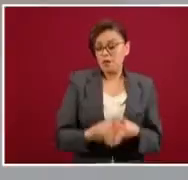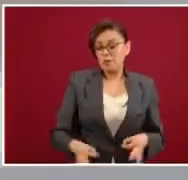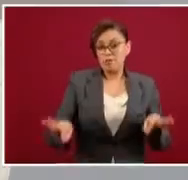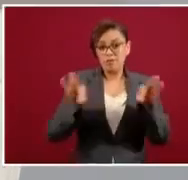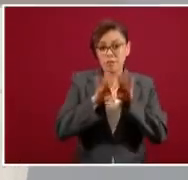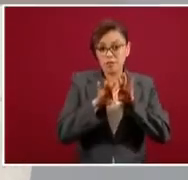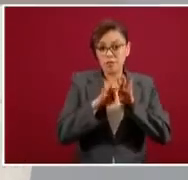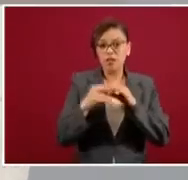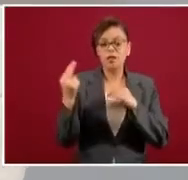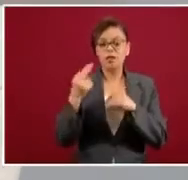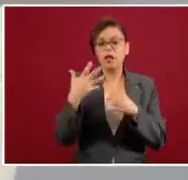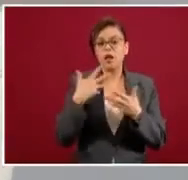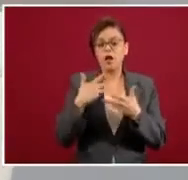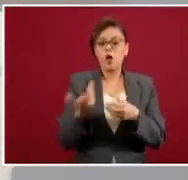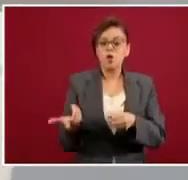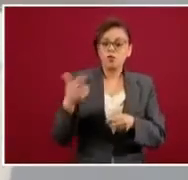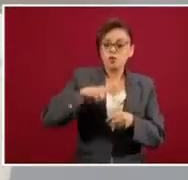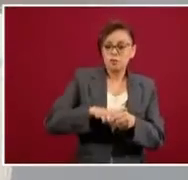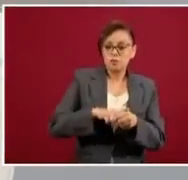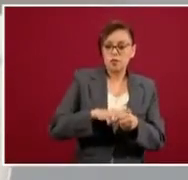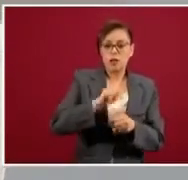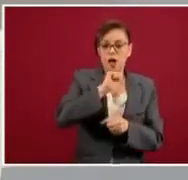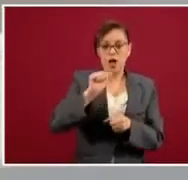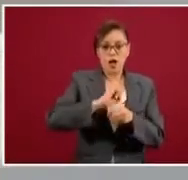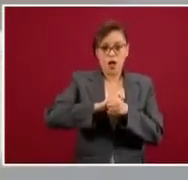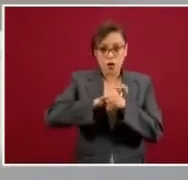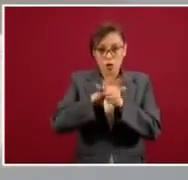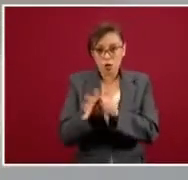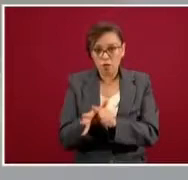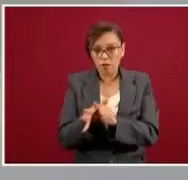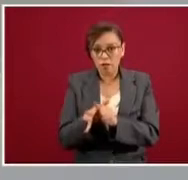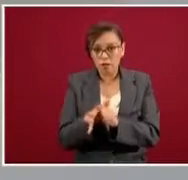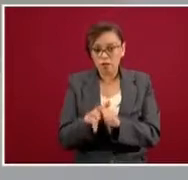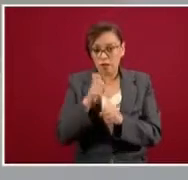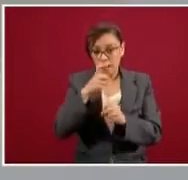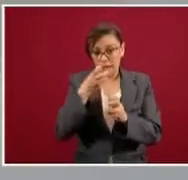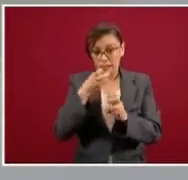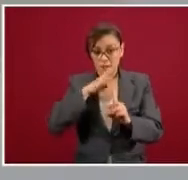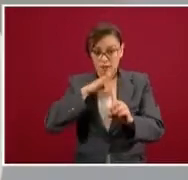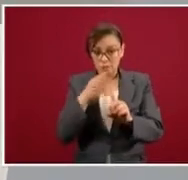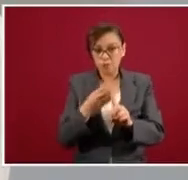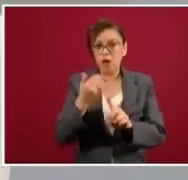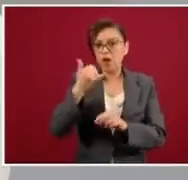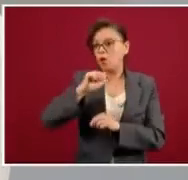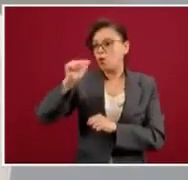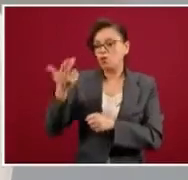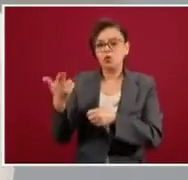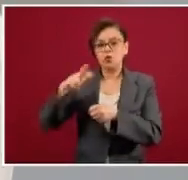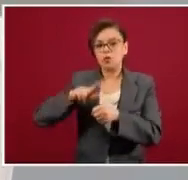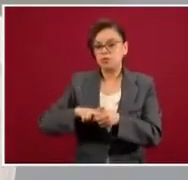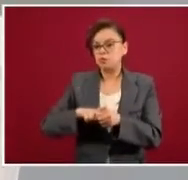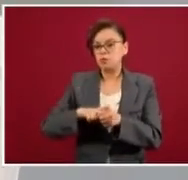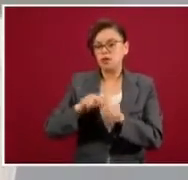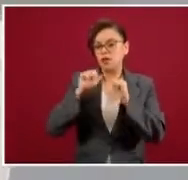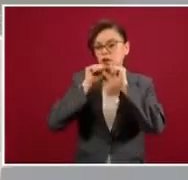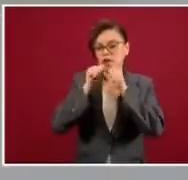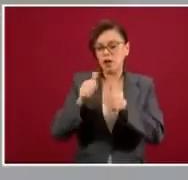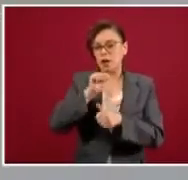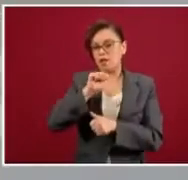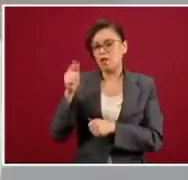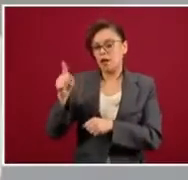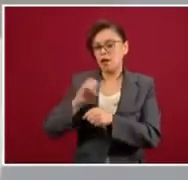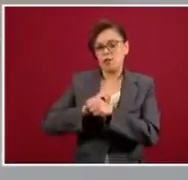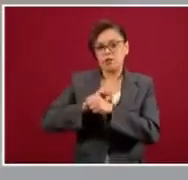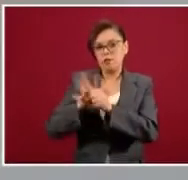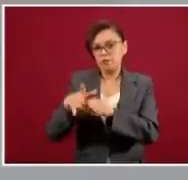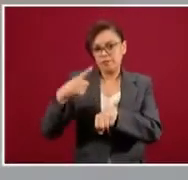COVID y hospitales no COVID. Y cada Secretaría de Salud de los estados es responsable de poner en práctica